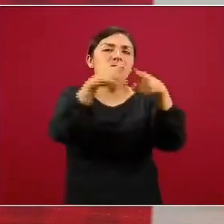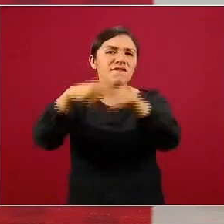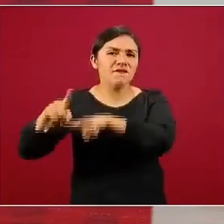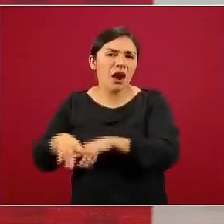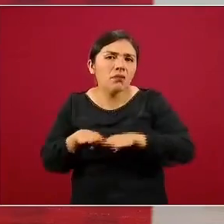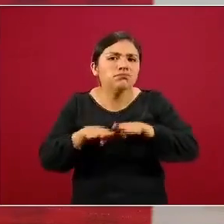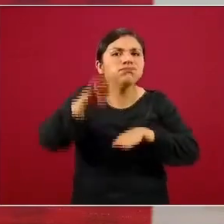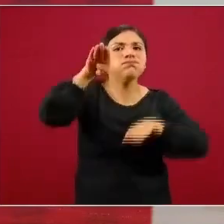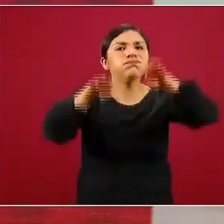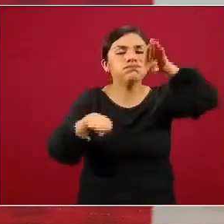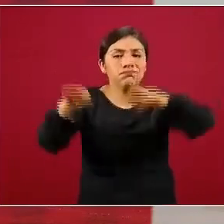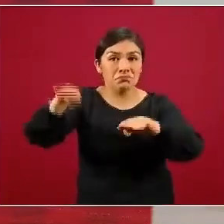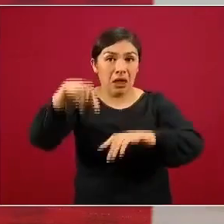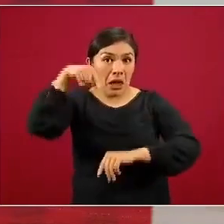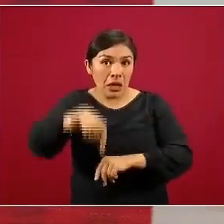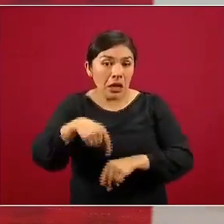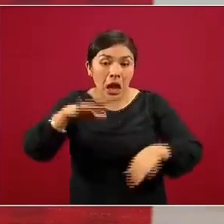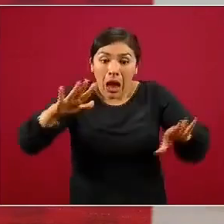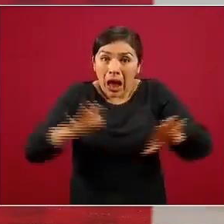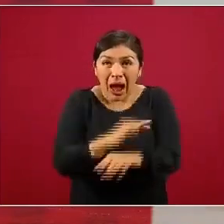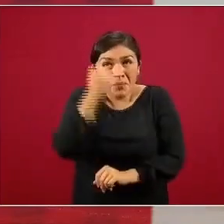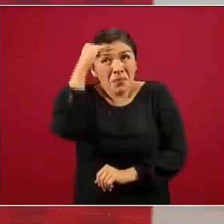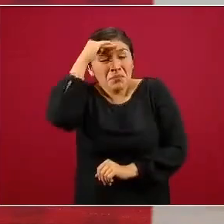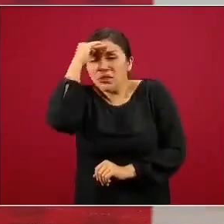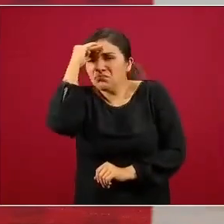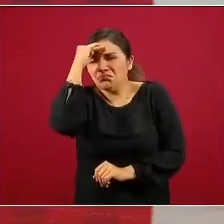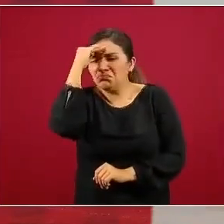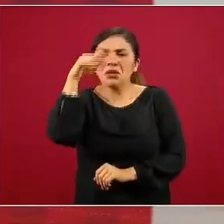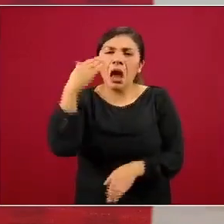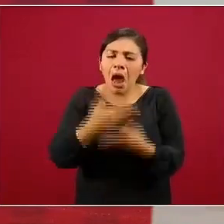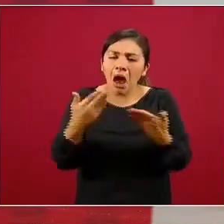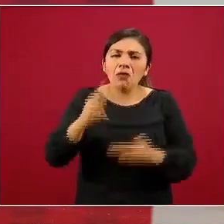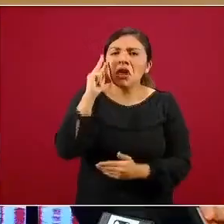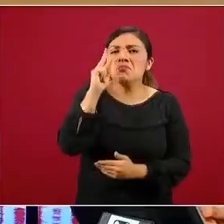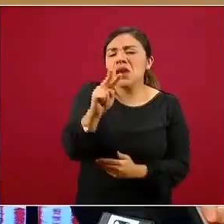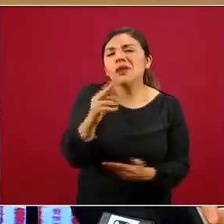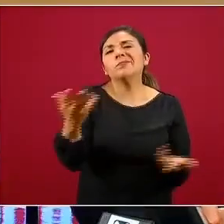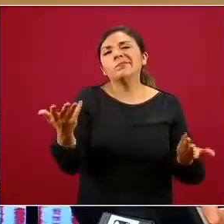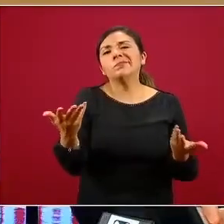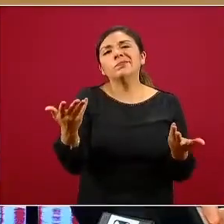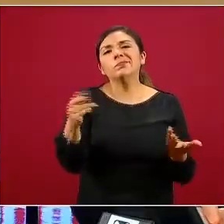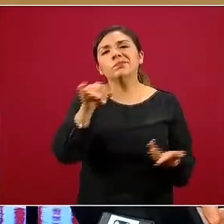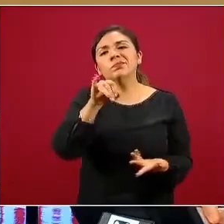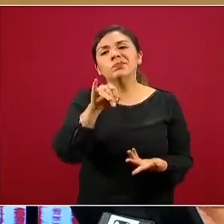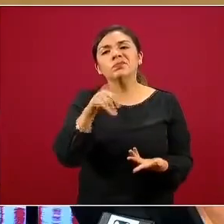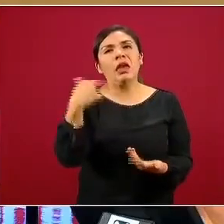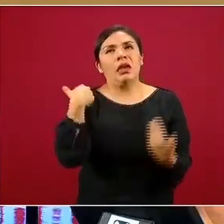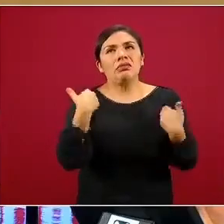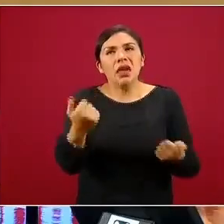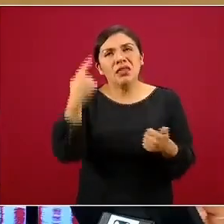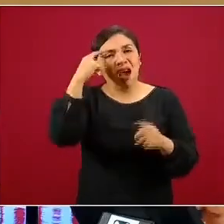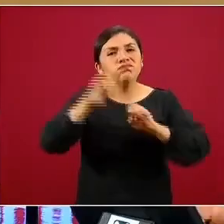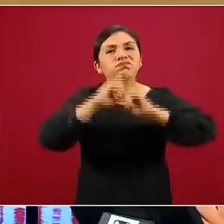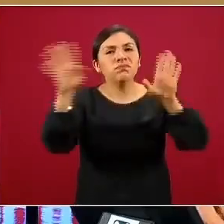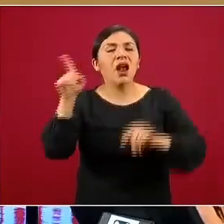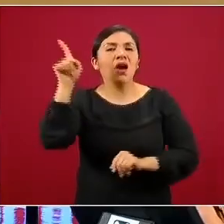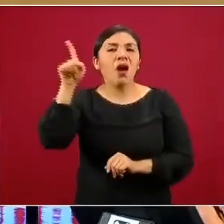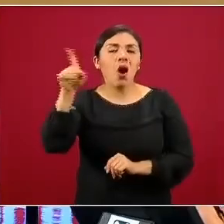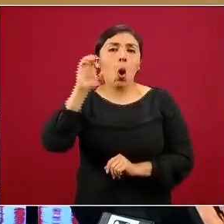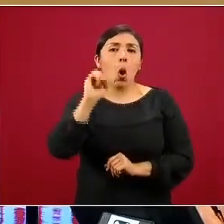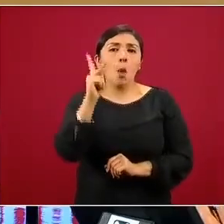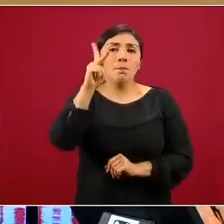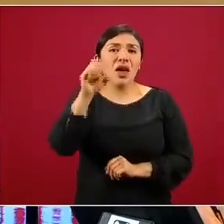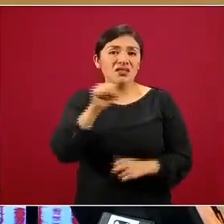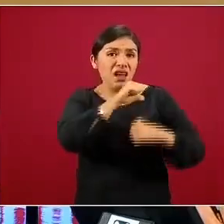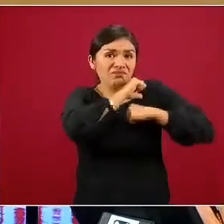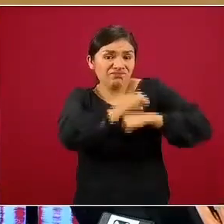diferentes. Entonces no ha cambiado para nosotros las predicciones. Hoy vemos con claridad la predicción que hace la